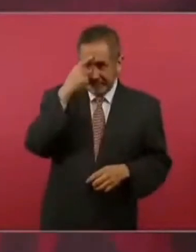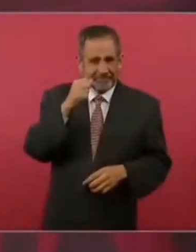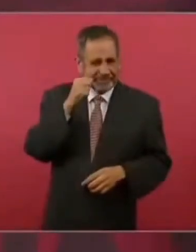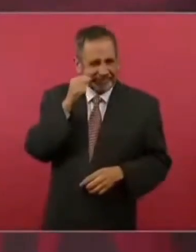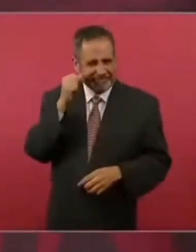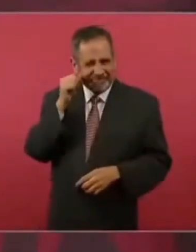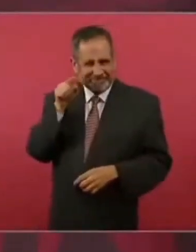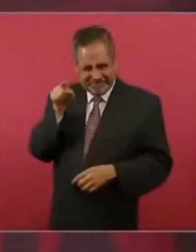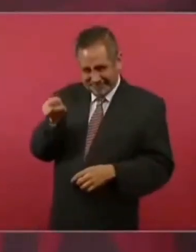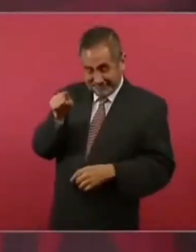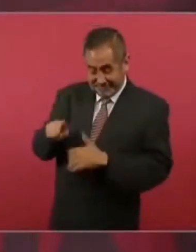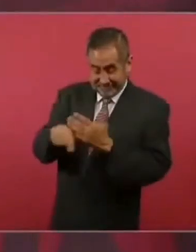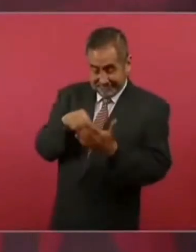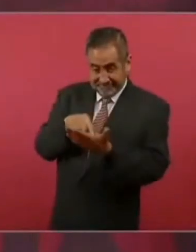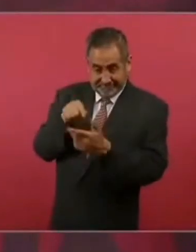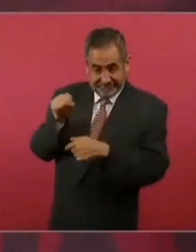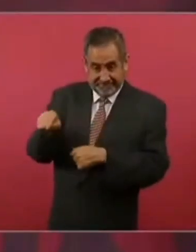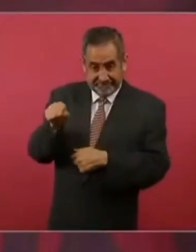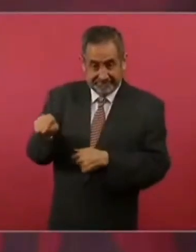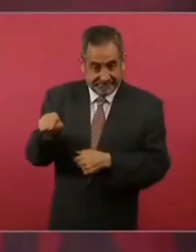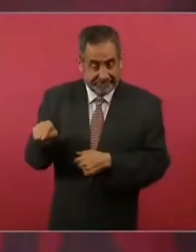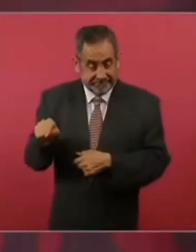ayer